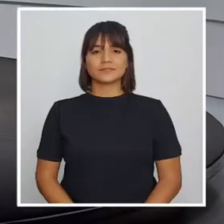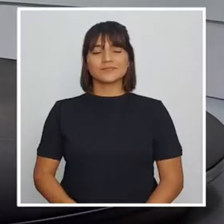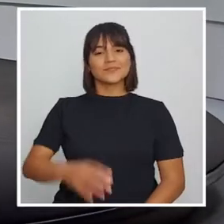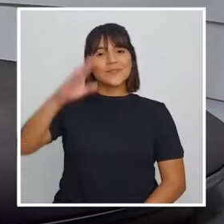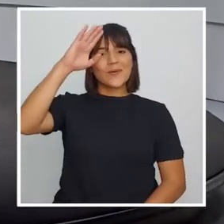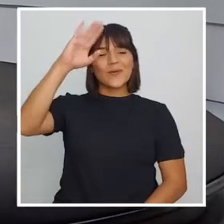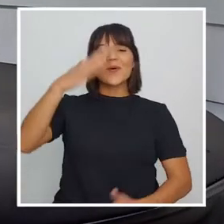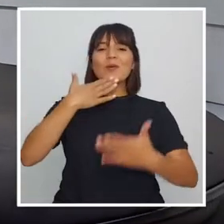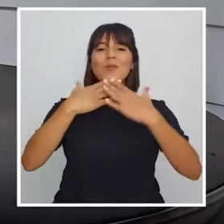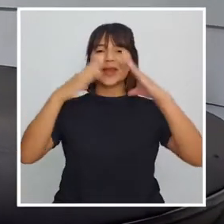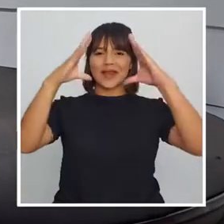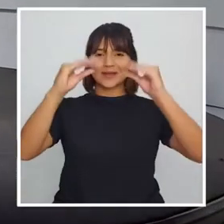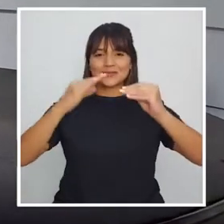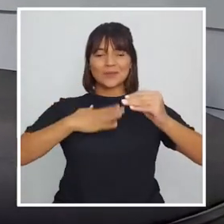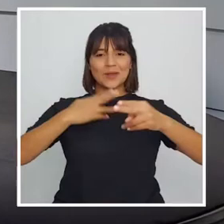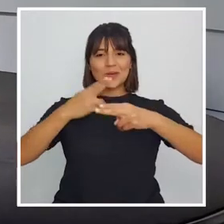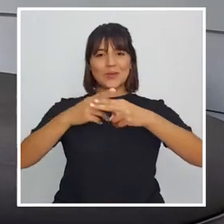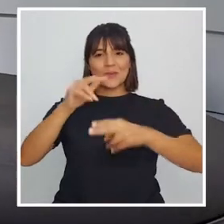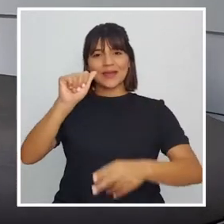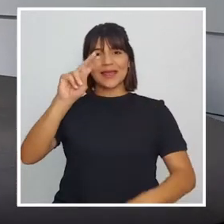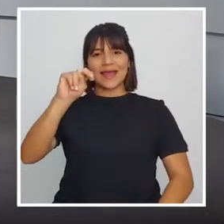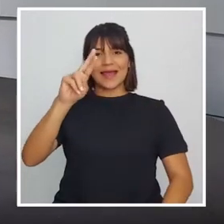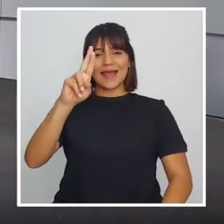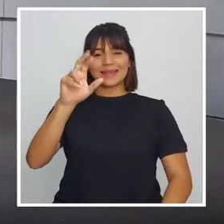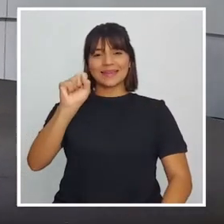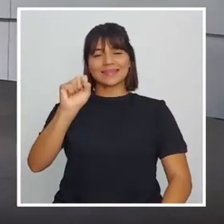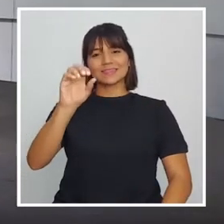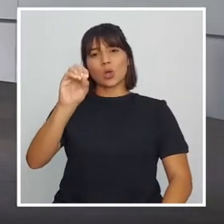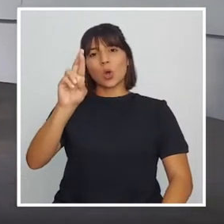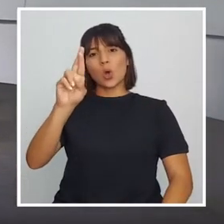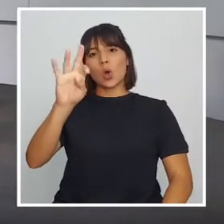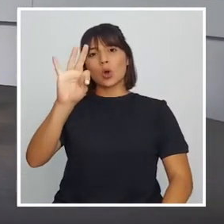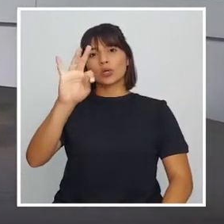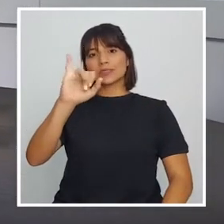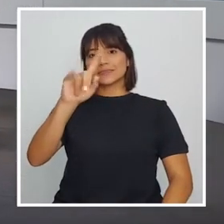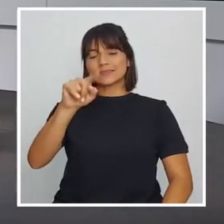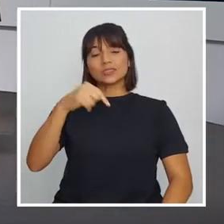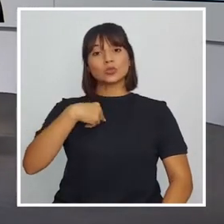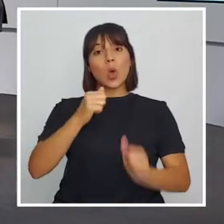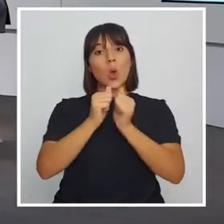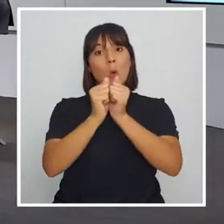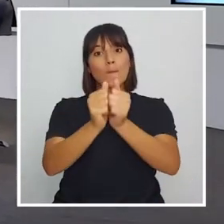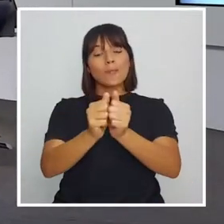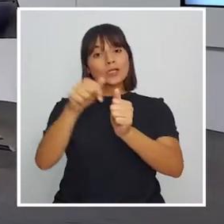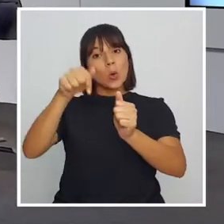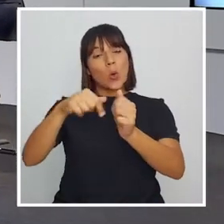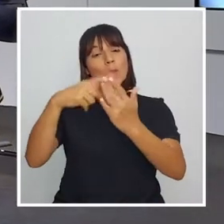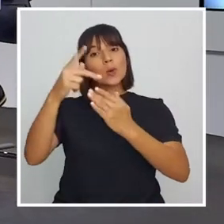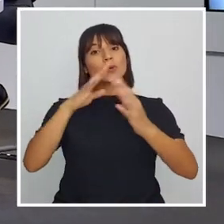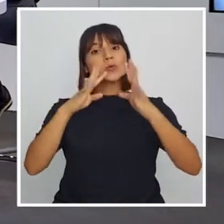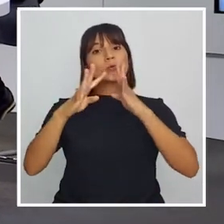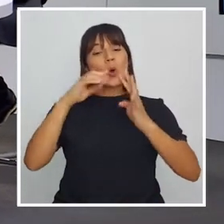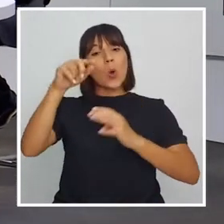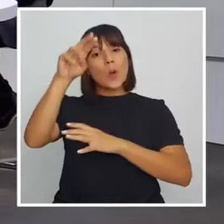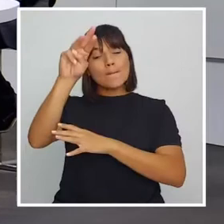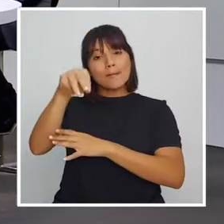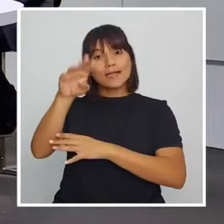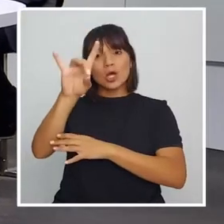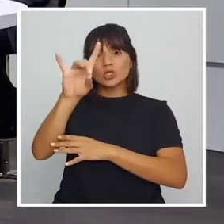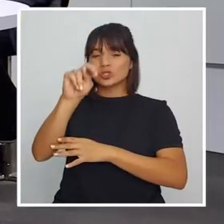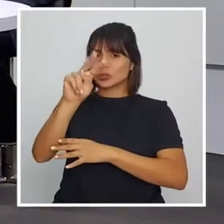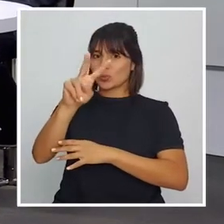tal? Muy buenas noches, soy Andrés Ortiz y les estaré acompañando en el Conversamos de hoy martes 8 de noviembre. Y hoy tocamos un